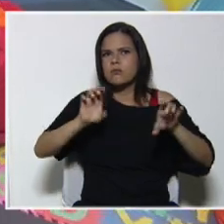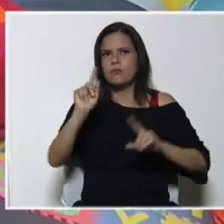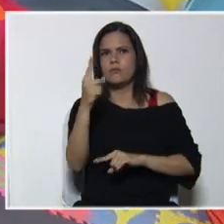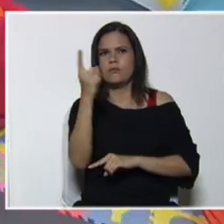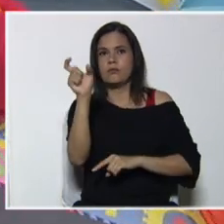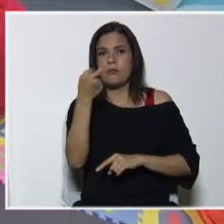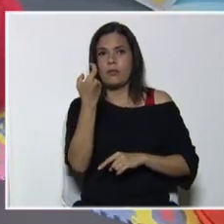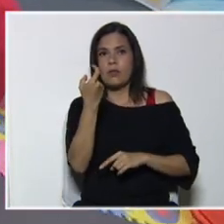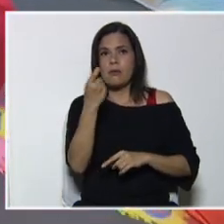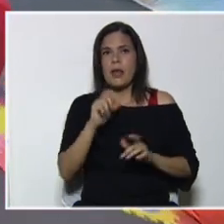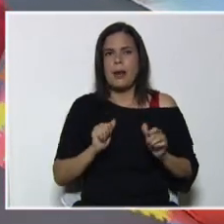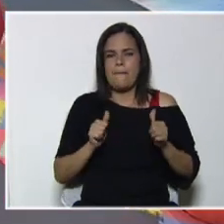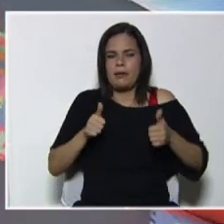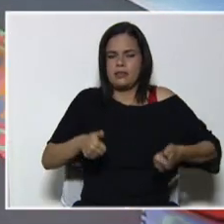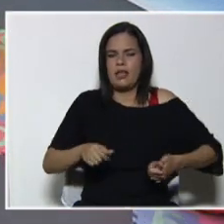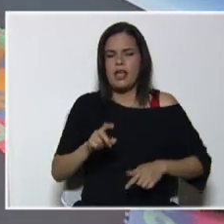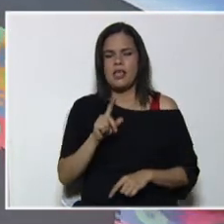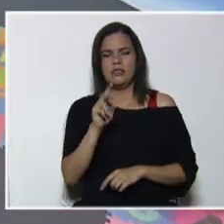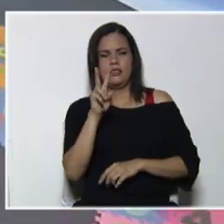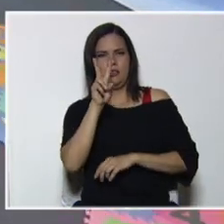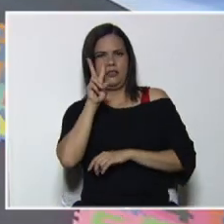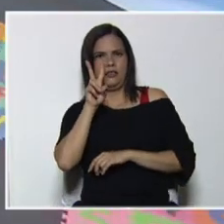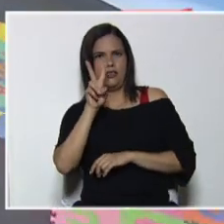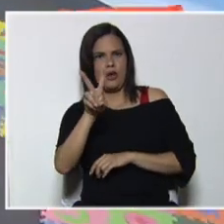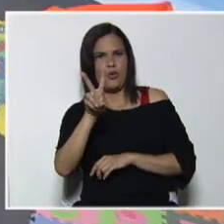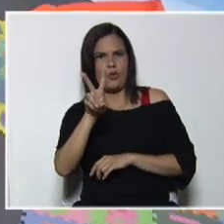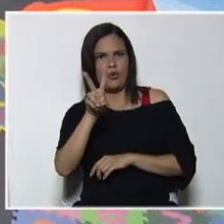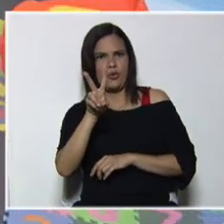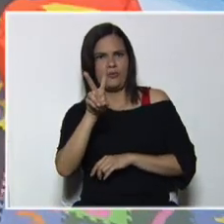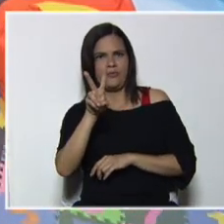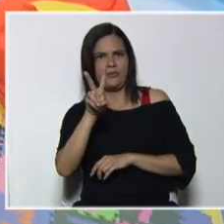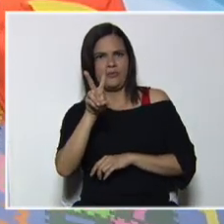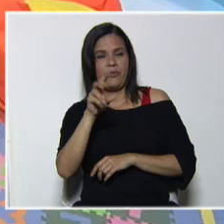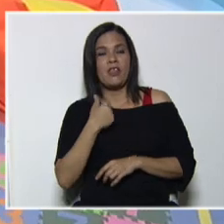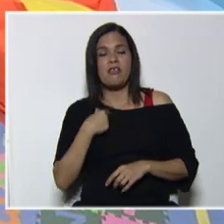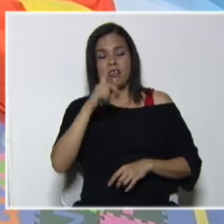al segundo momento pedagógico del año escolar